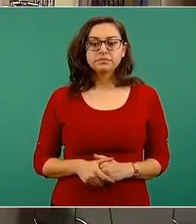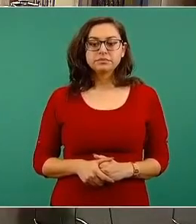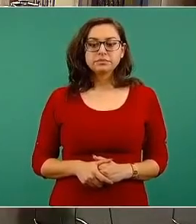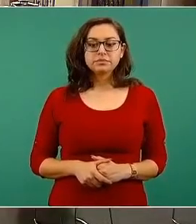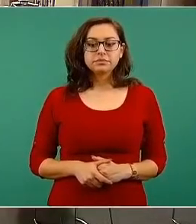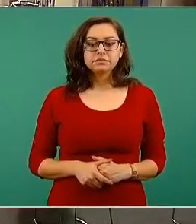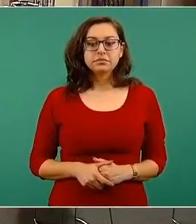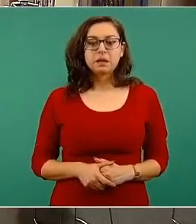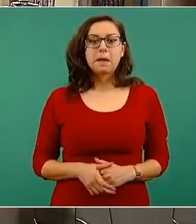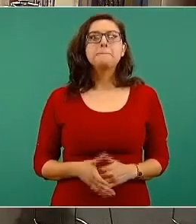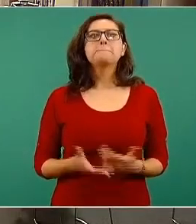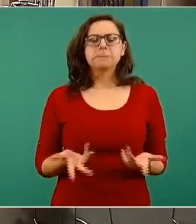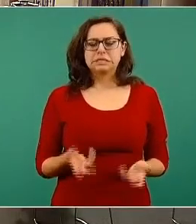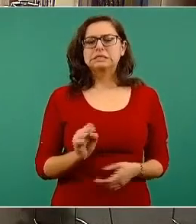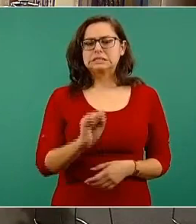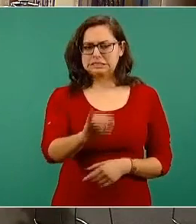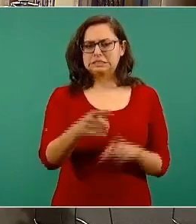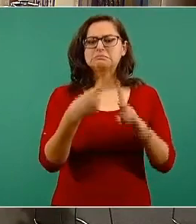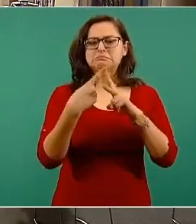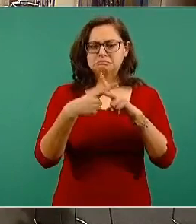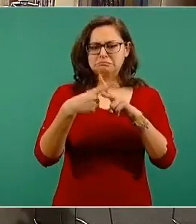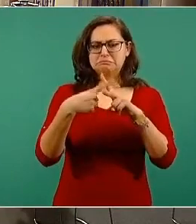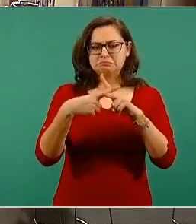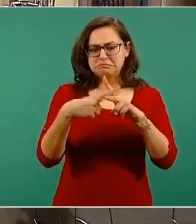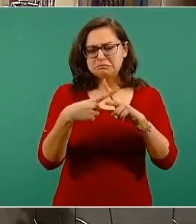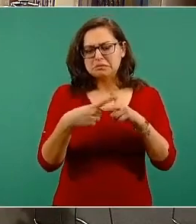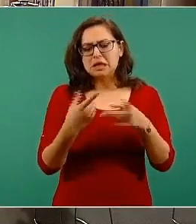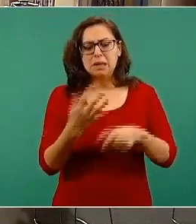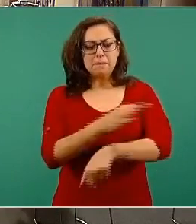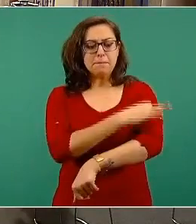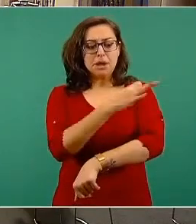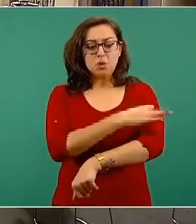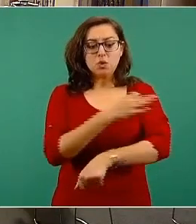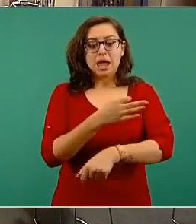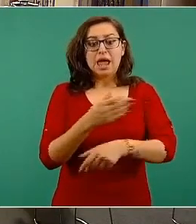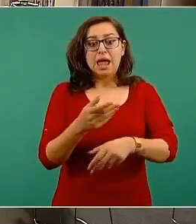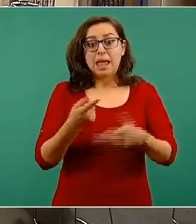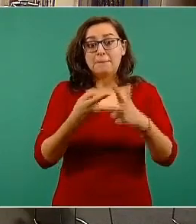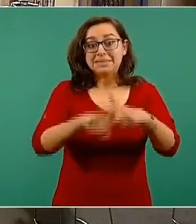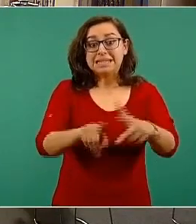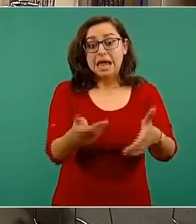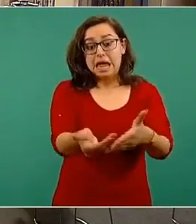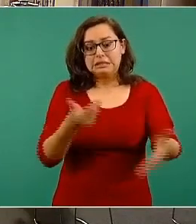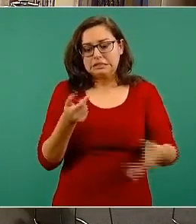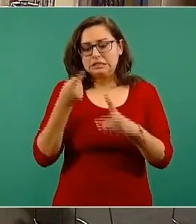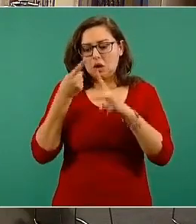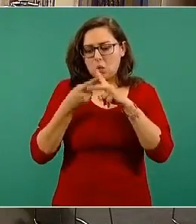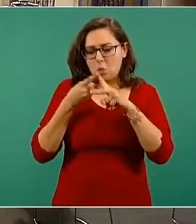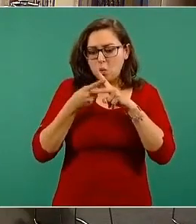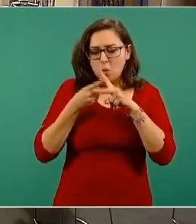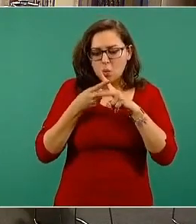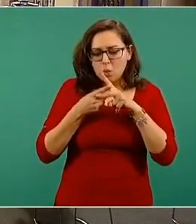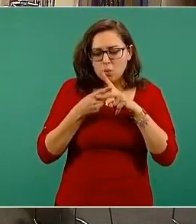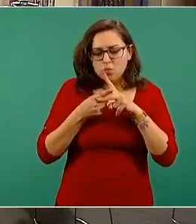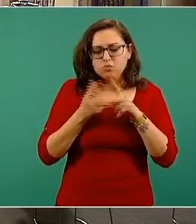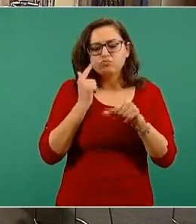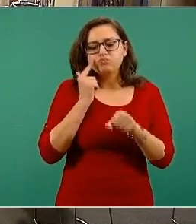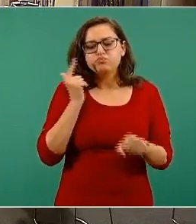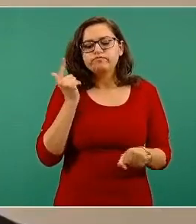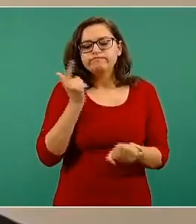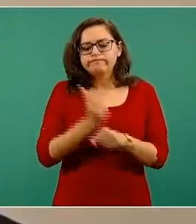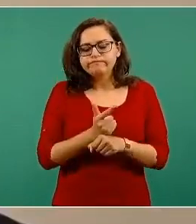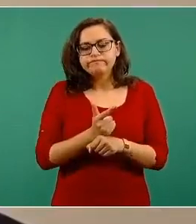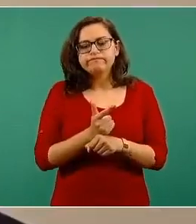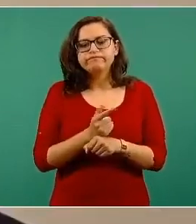Sí, las estimaciones que se realizaron antes de iniciar precisamente con la primera etapa es que los trabajadores de